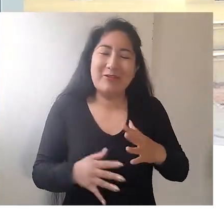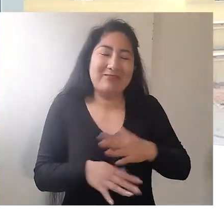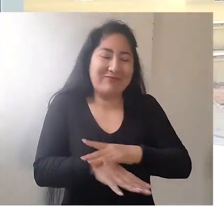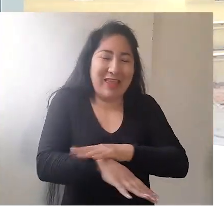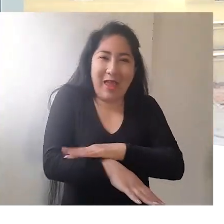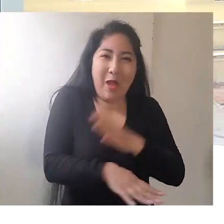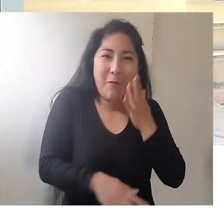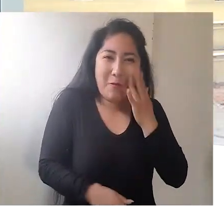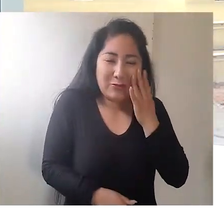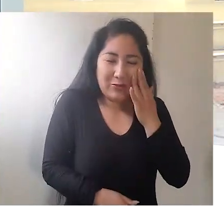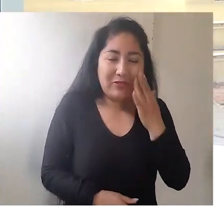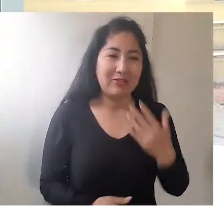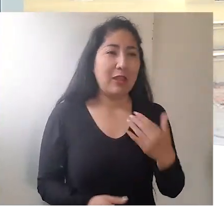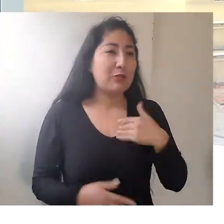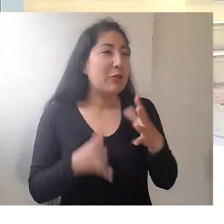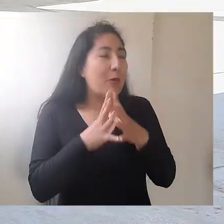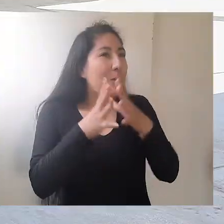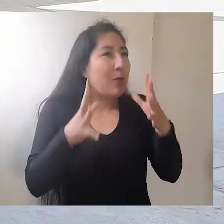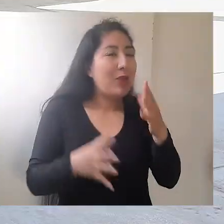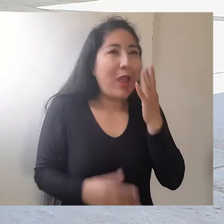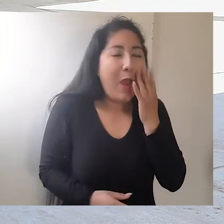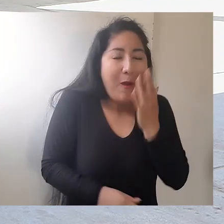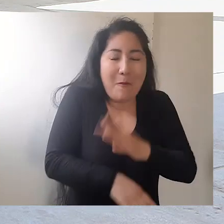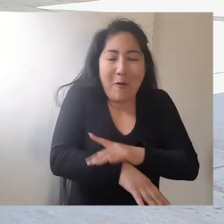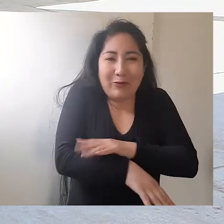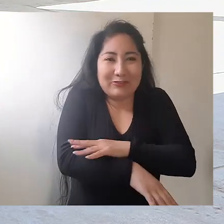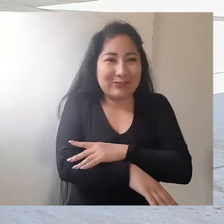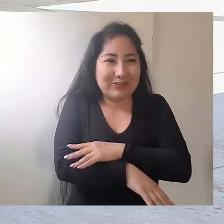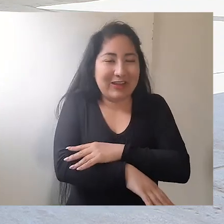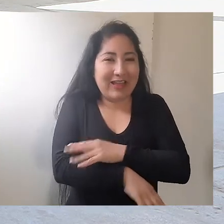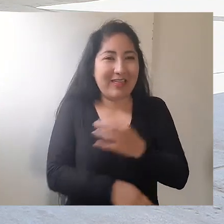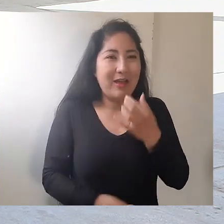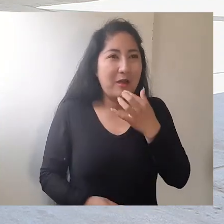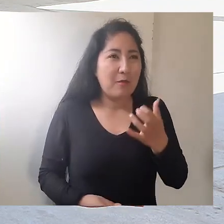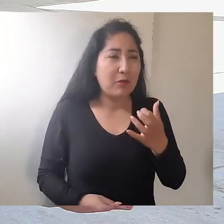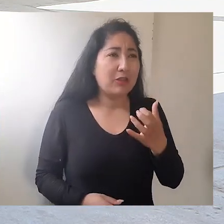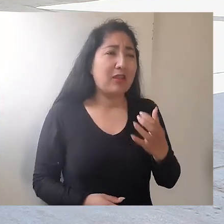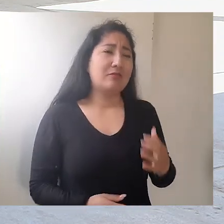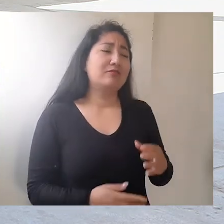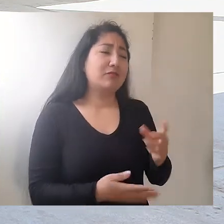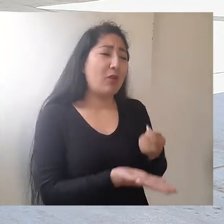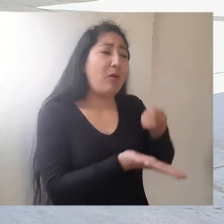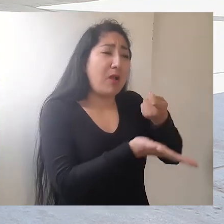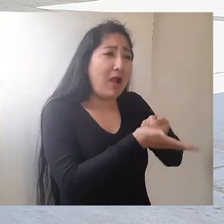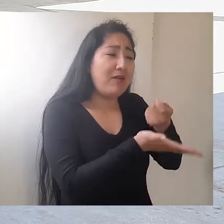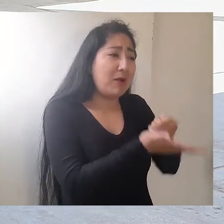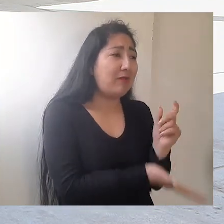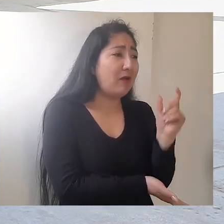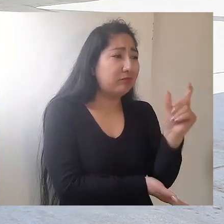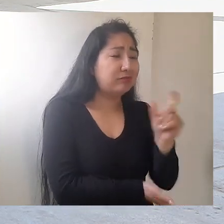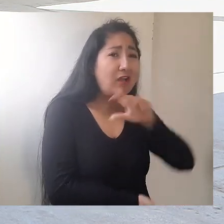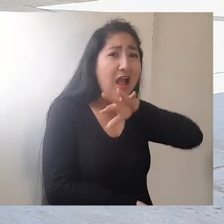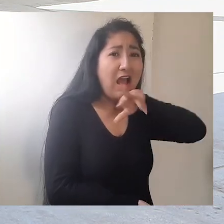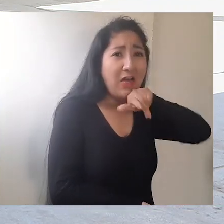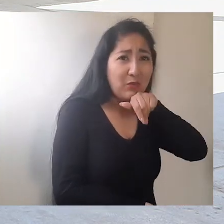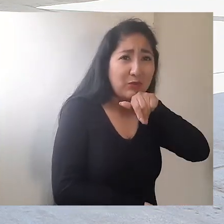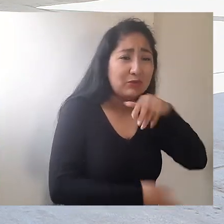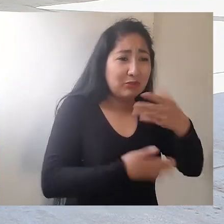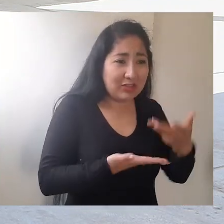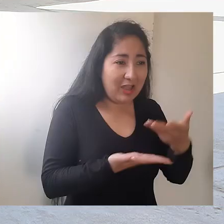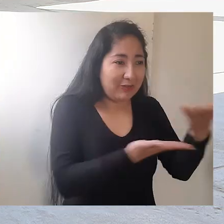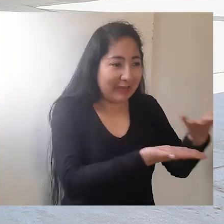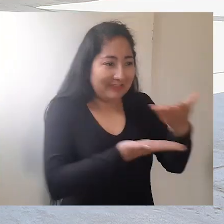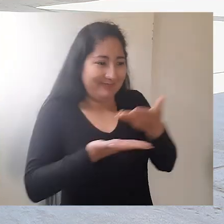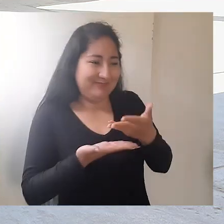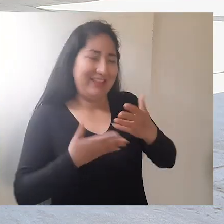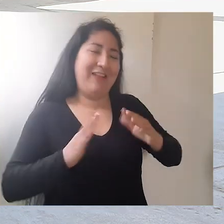pero sí, muy emocionante igual. Igual estaba súper emocionada porque estuve pagando como el pase de adulto todo el rato y